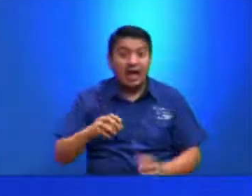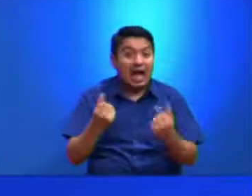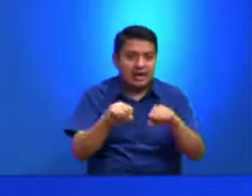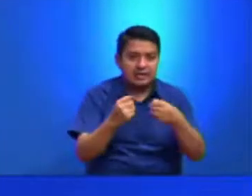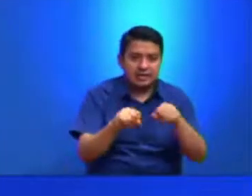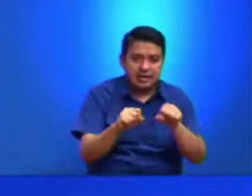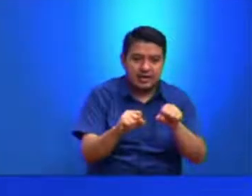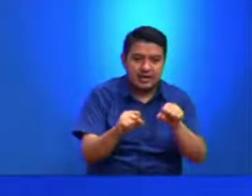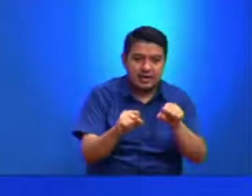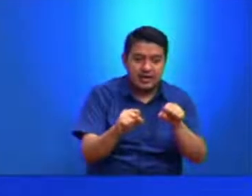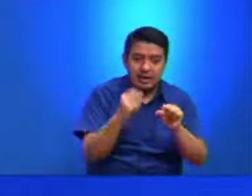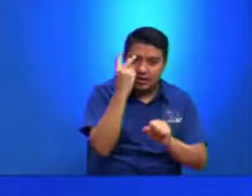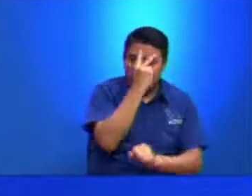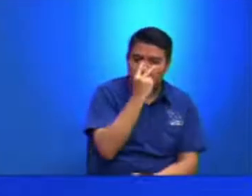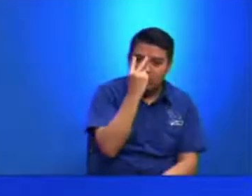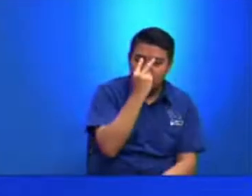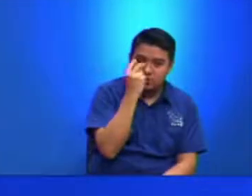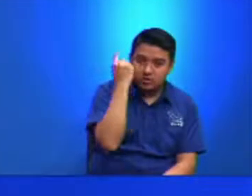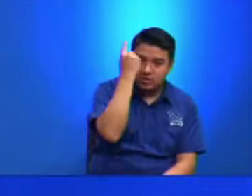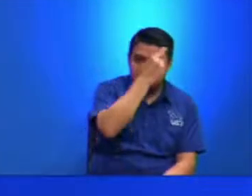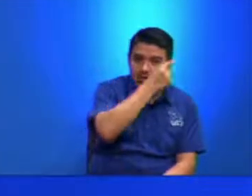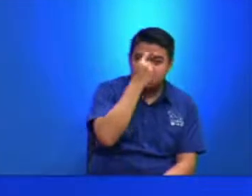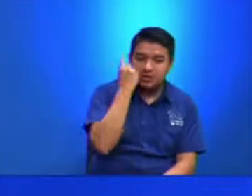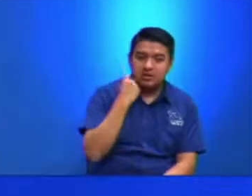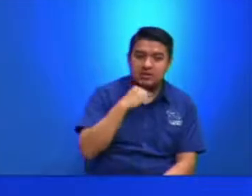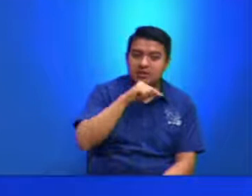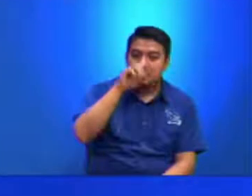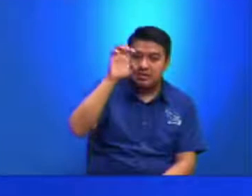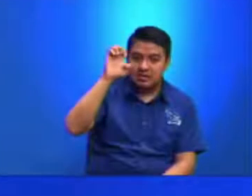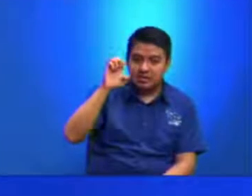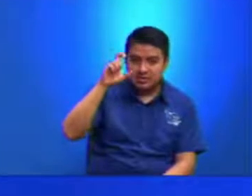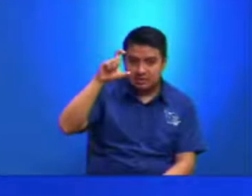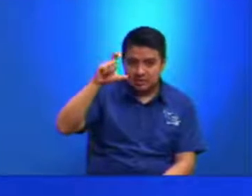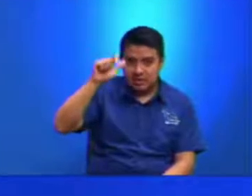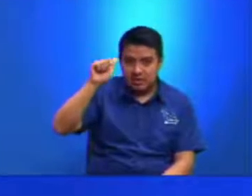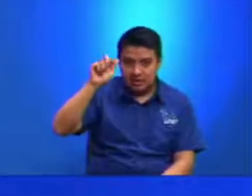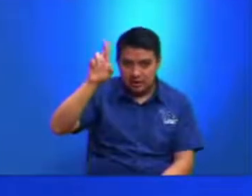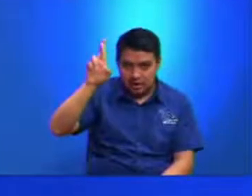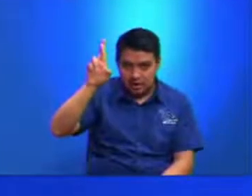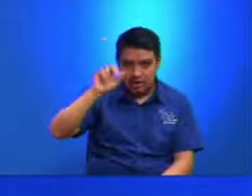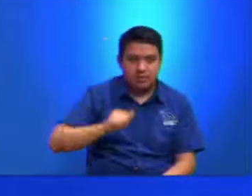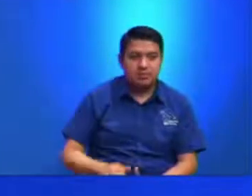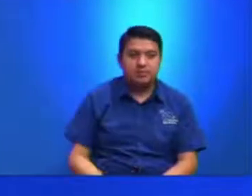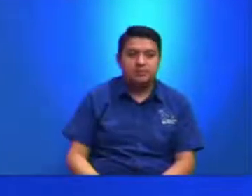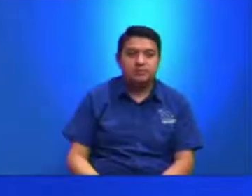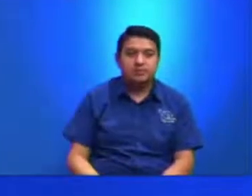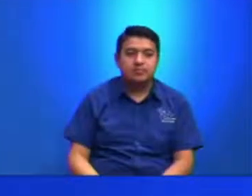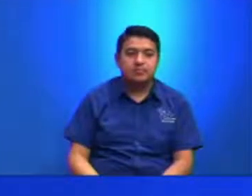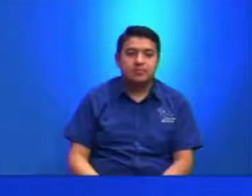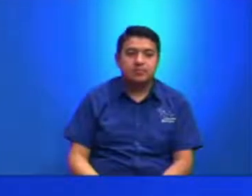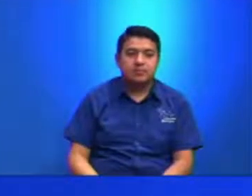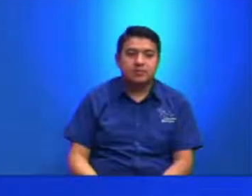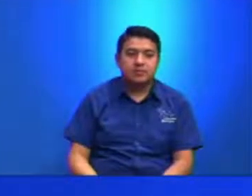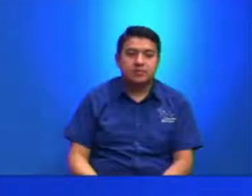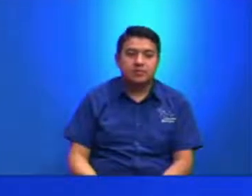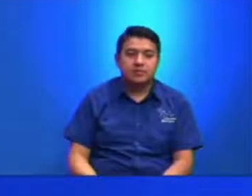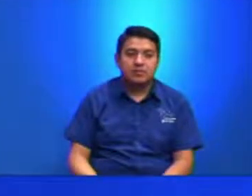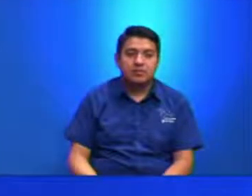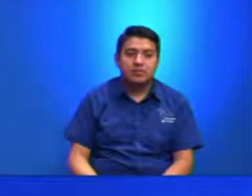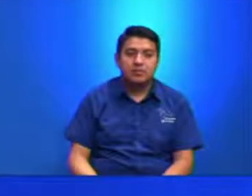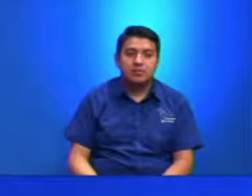Gracias a Dios que no hay hermanos envidiosos, ¿verdad? Porque si no, hermano,